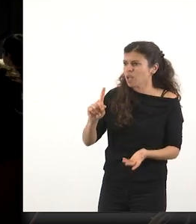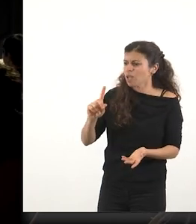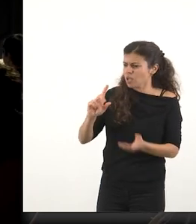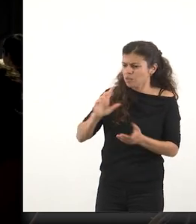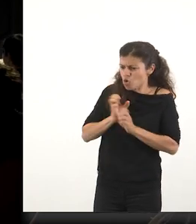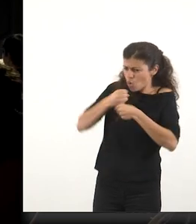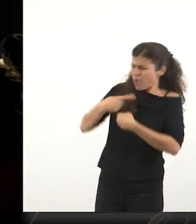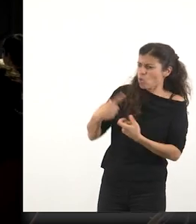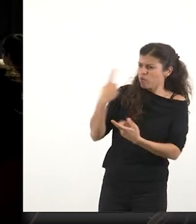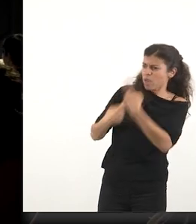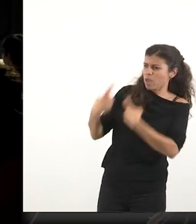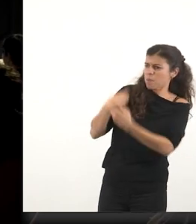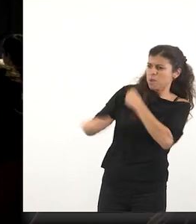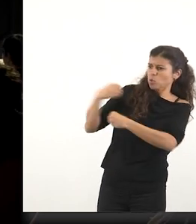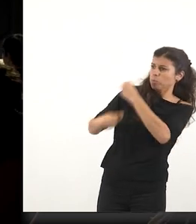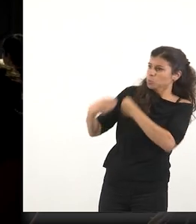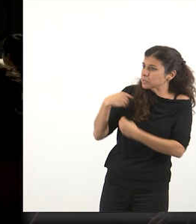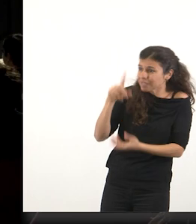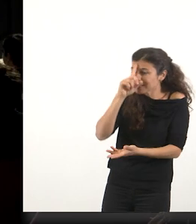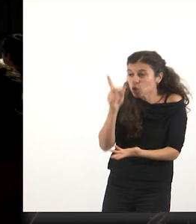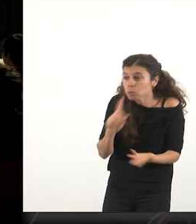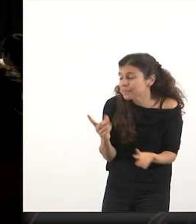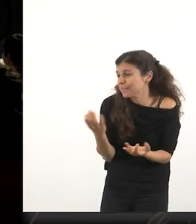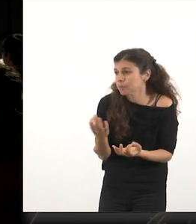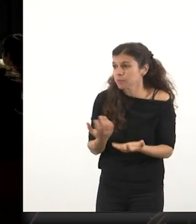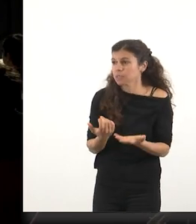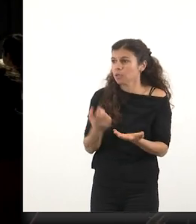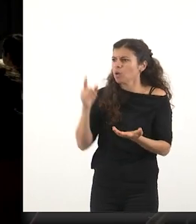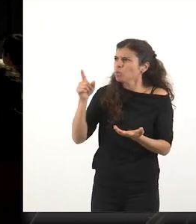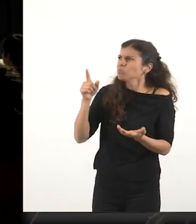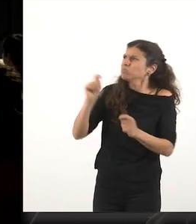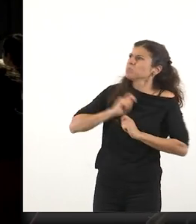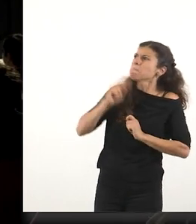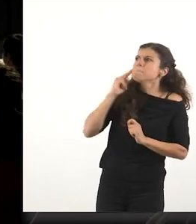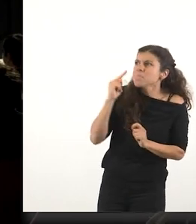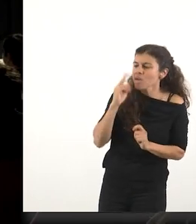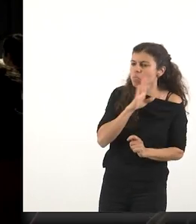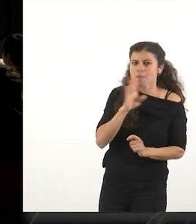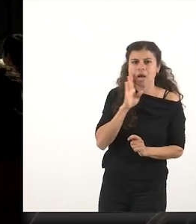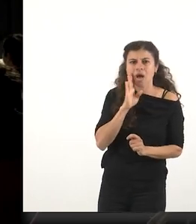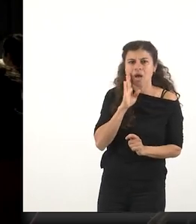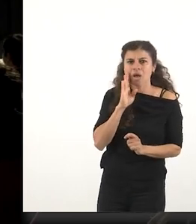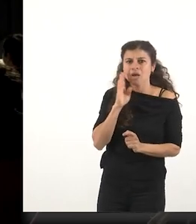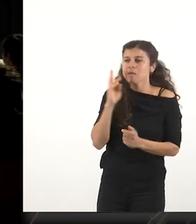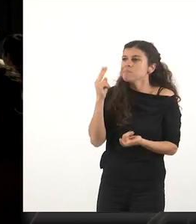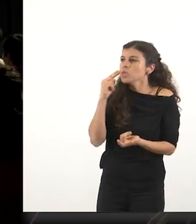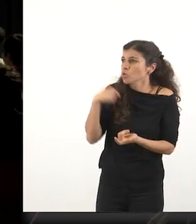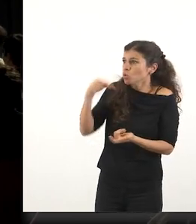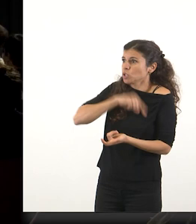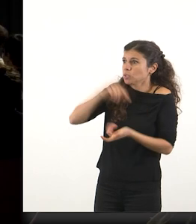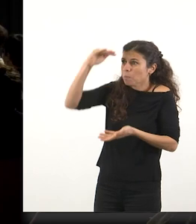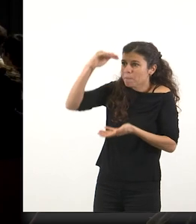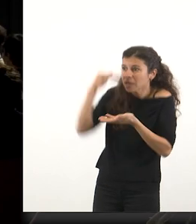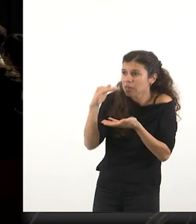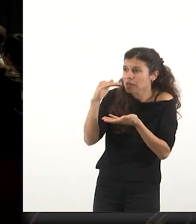momento a preguntas porque realmente no sé qué me ha pasado. Me llegas a dar miedo, mamá. Un miedo donde me hace sentir pequeña. Pero